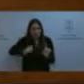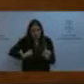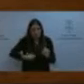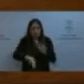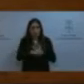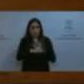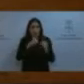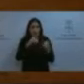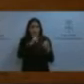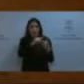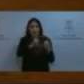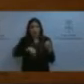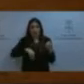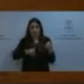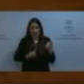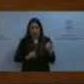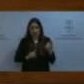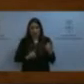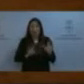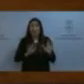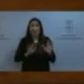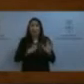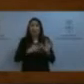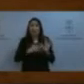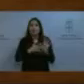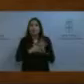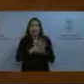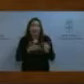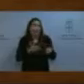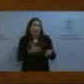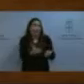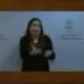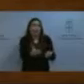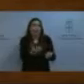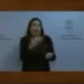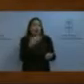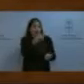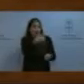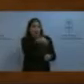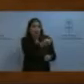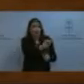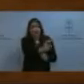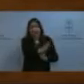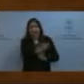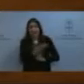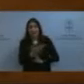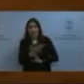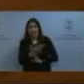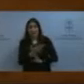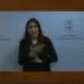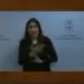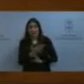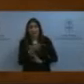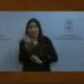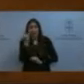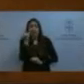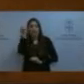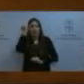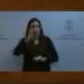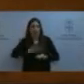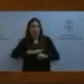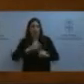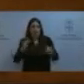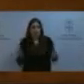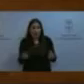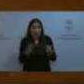misma. Esto no quiere decir que mañana, si ustedes presentan una iniciativa de mejora